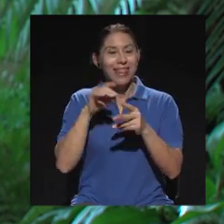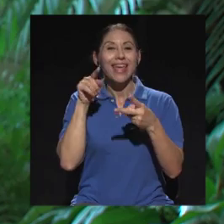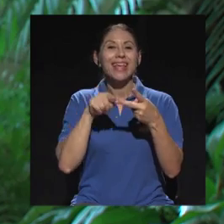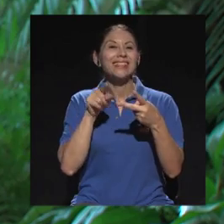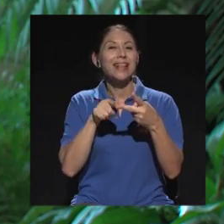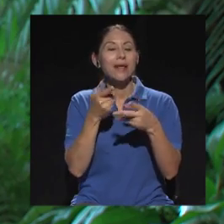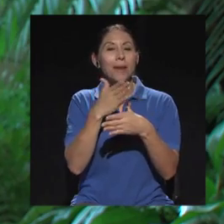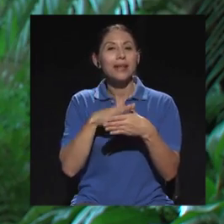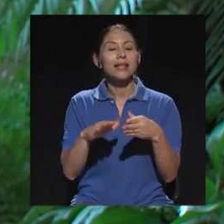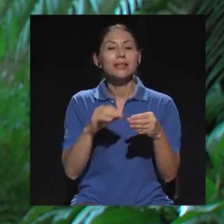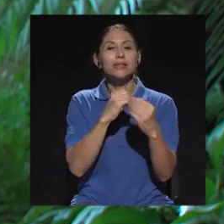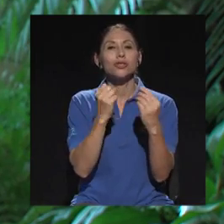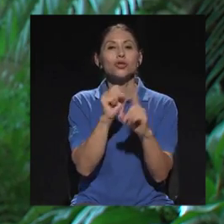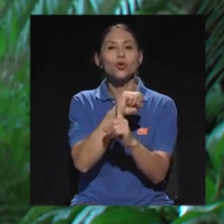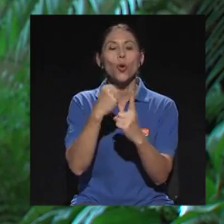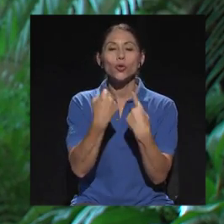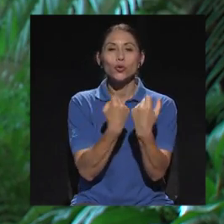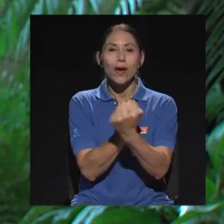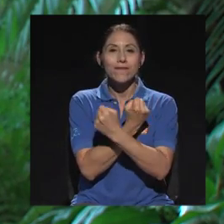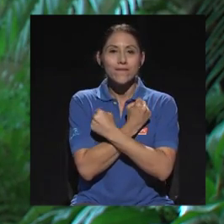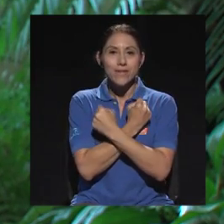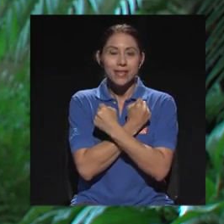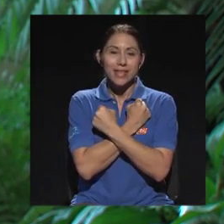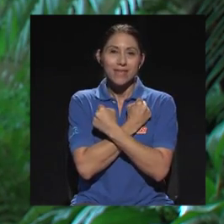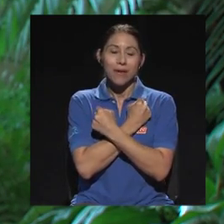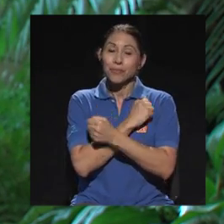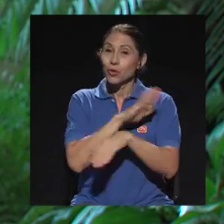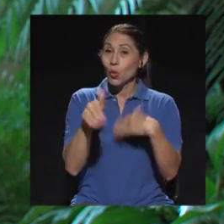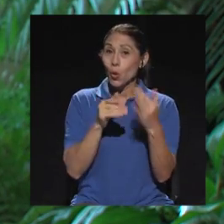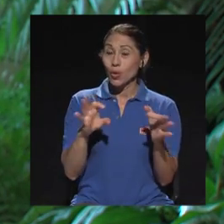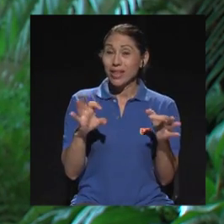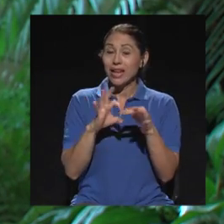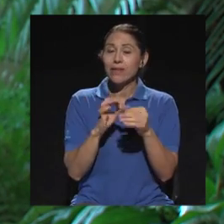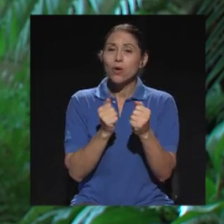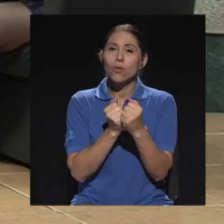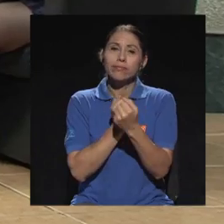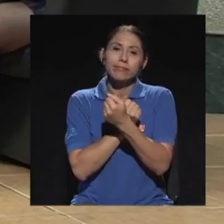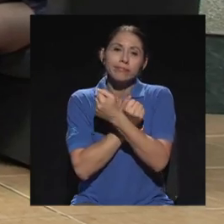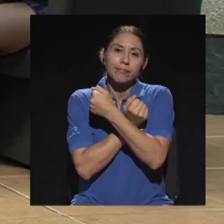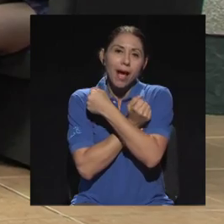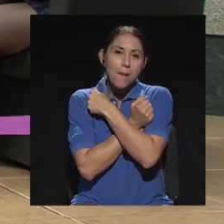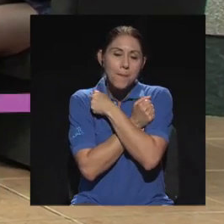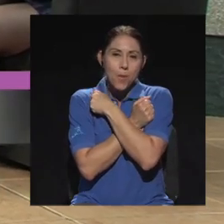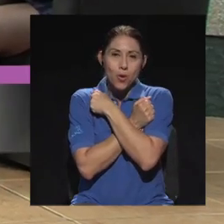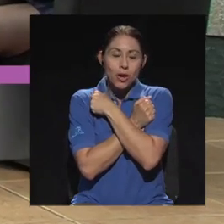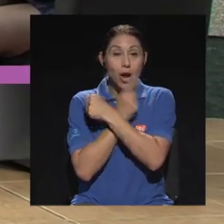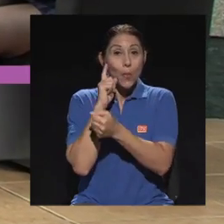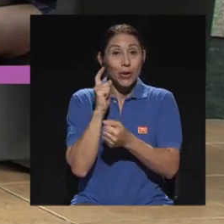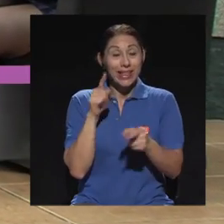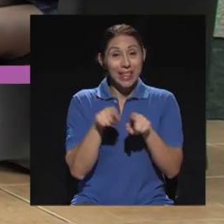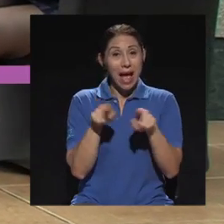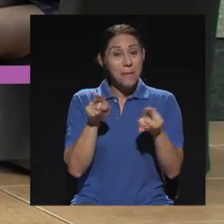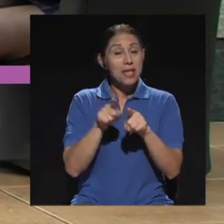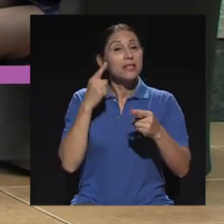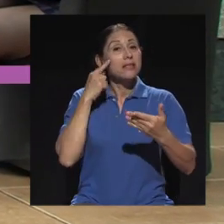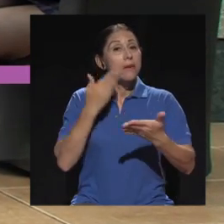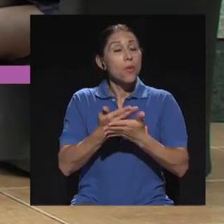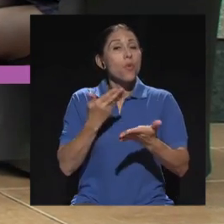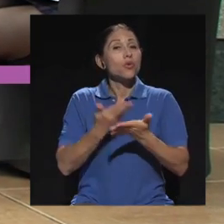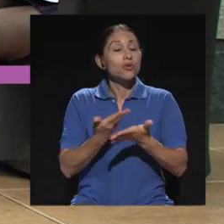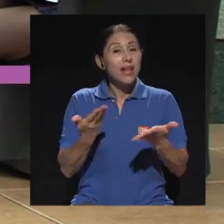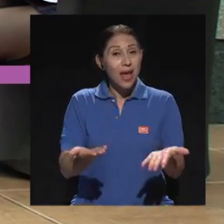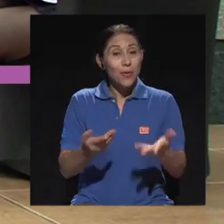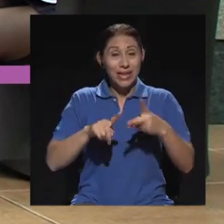más socioafectiva, la parte que tiene que ver con el amor, incluso porque está también demostrado